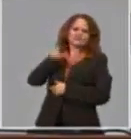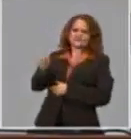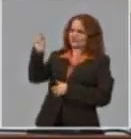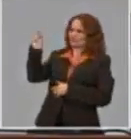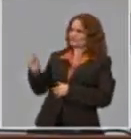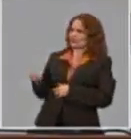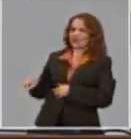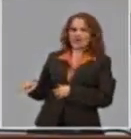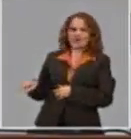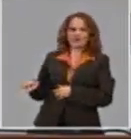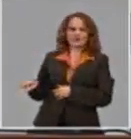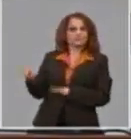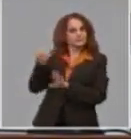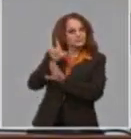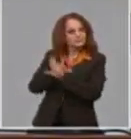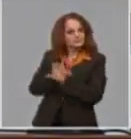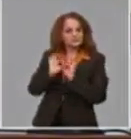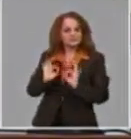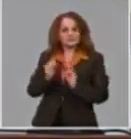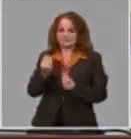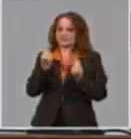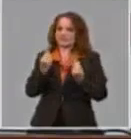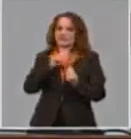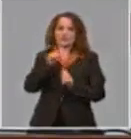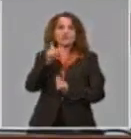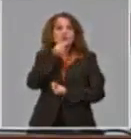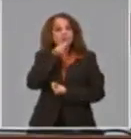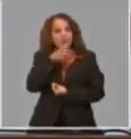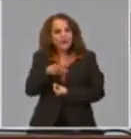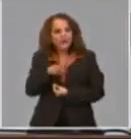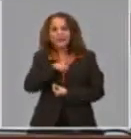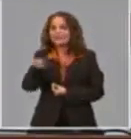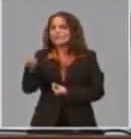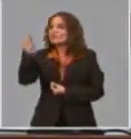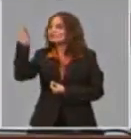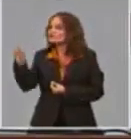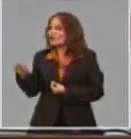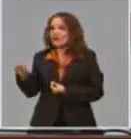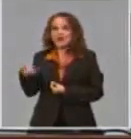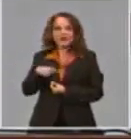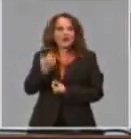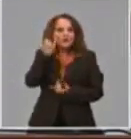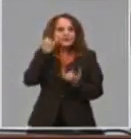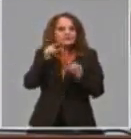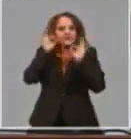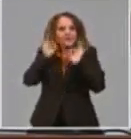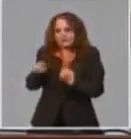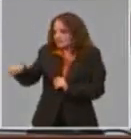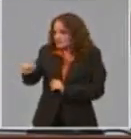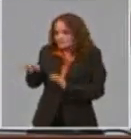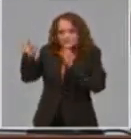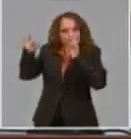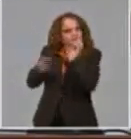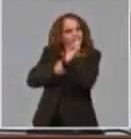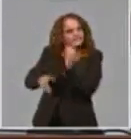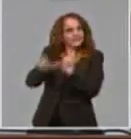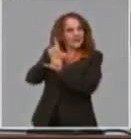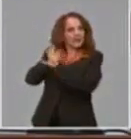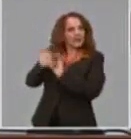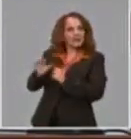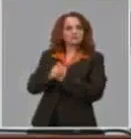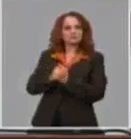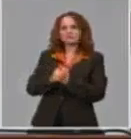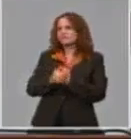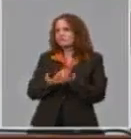a estas figuras que cometen delitos de ilegalidad, y en ningún momento reconocen que están cometiendo un delito, una ilegalidad. Acuden a todo